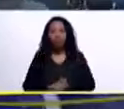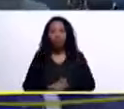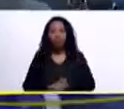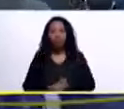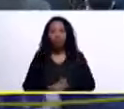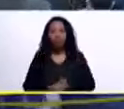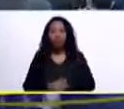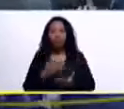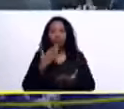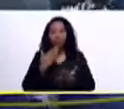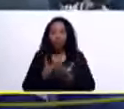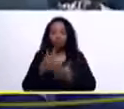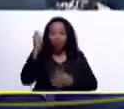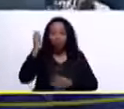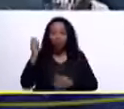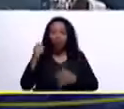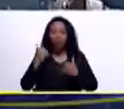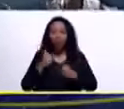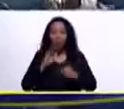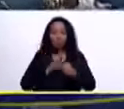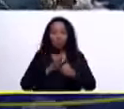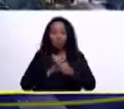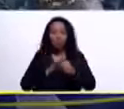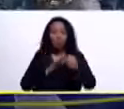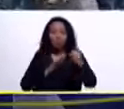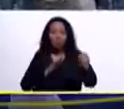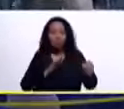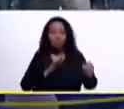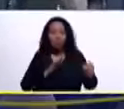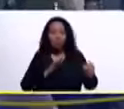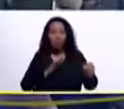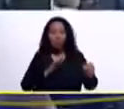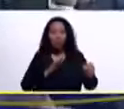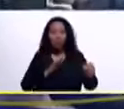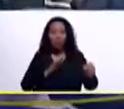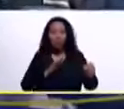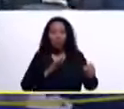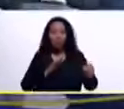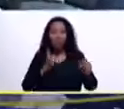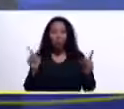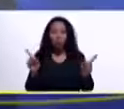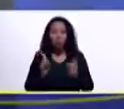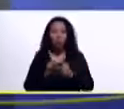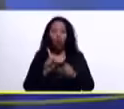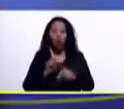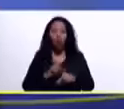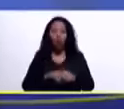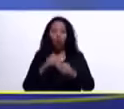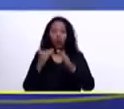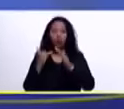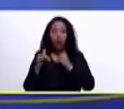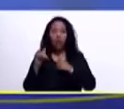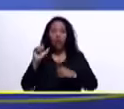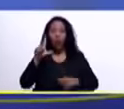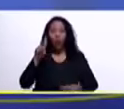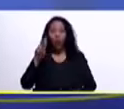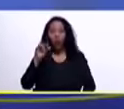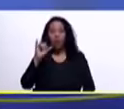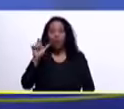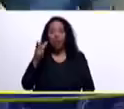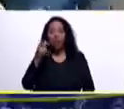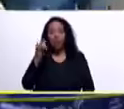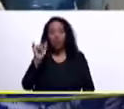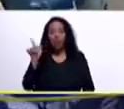Gracias, diputado. Voy a dejar en el derecho de palabra para que envíe un breve mensaje al señor Luigi Piselli, en representación